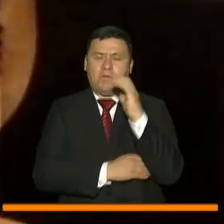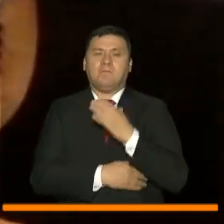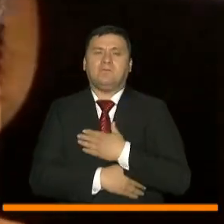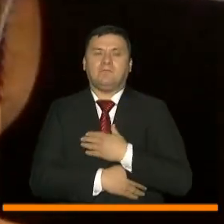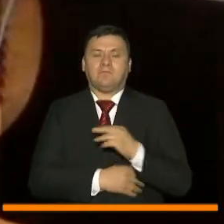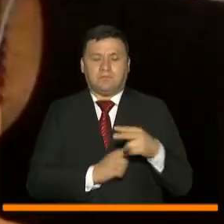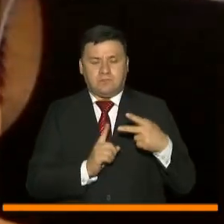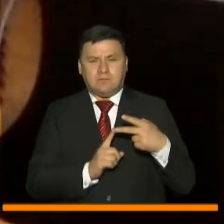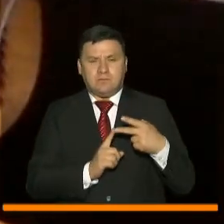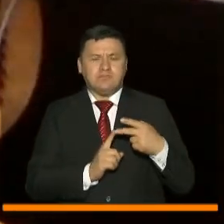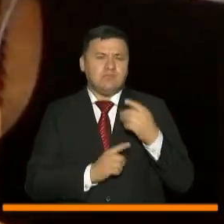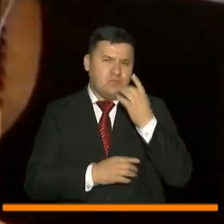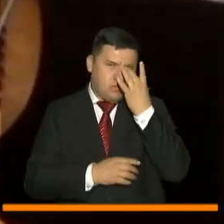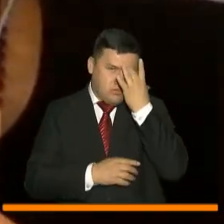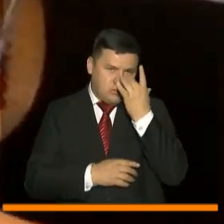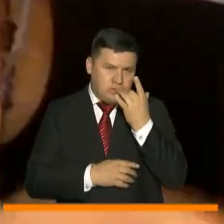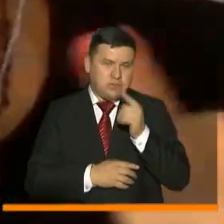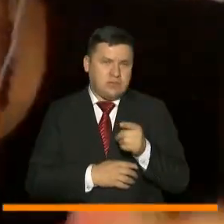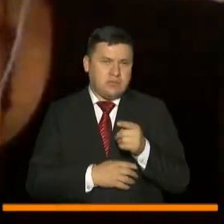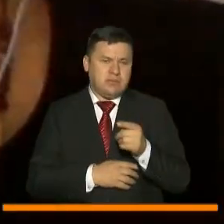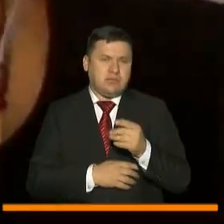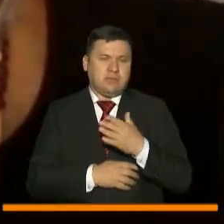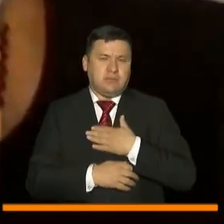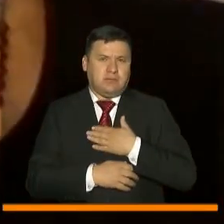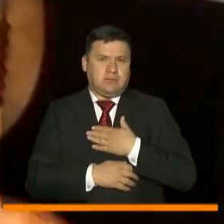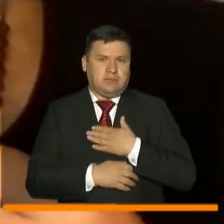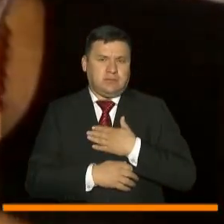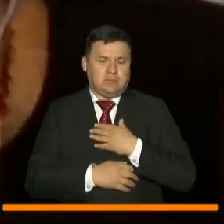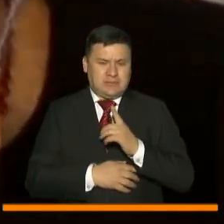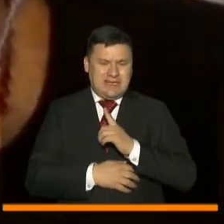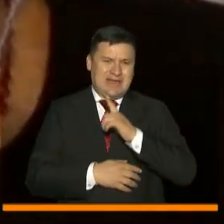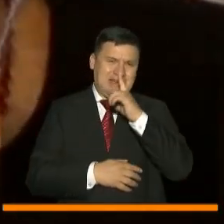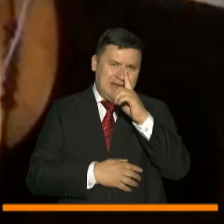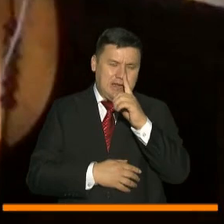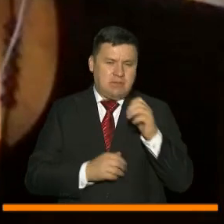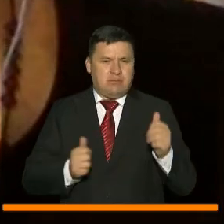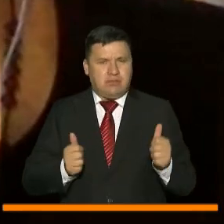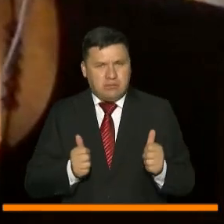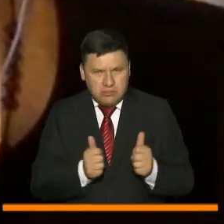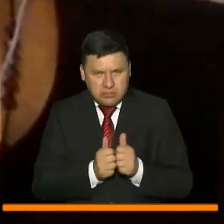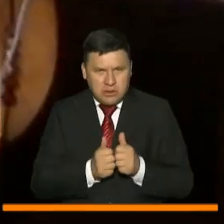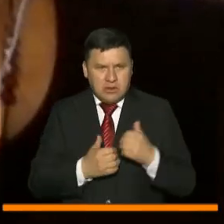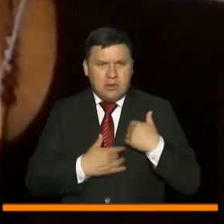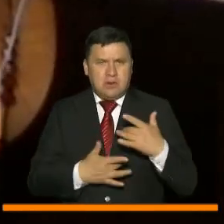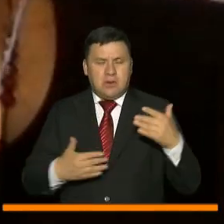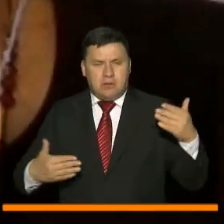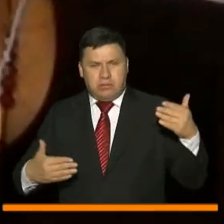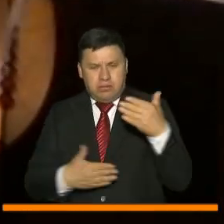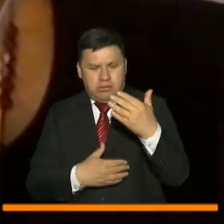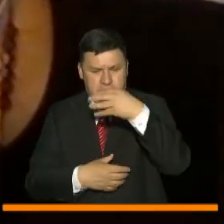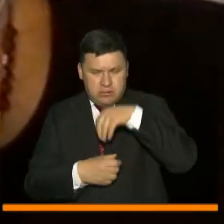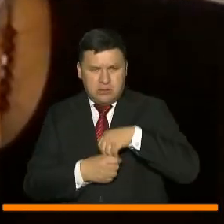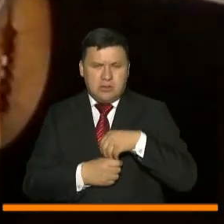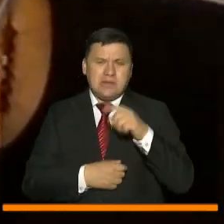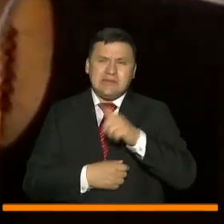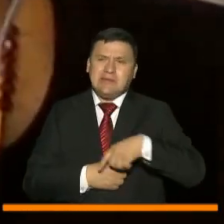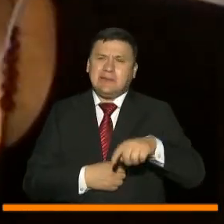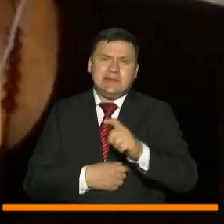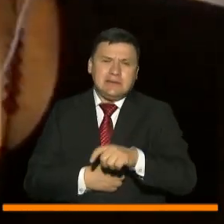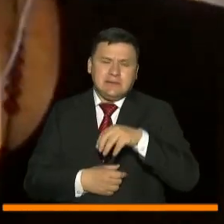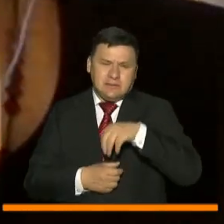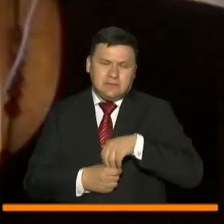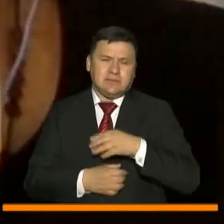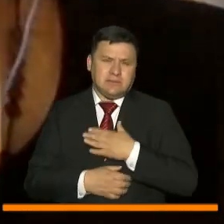La segunda, porque ver a nuestra líder, a la que ha convocado a la solidaridad de los que más lo